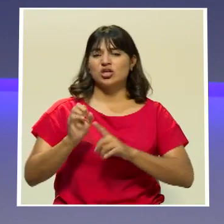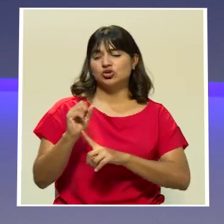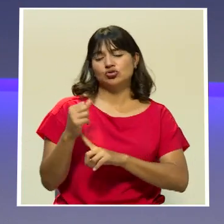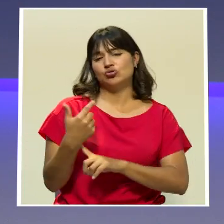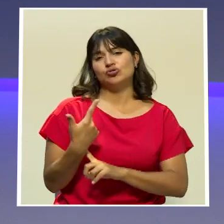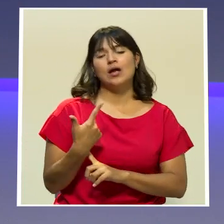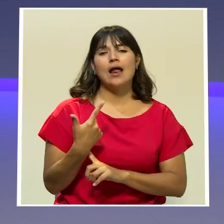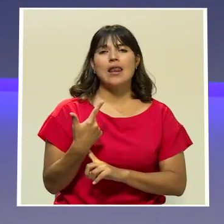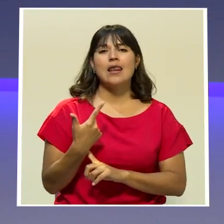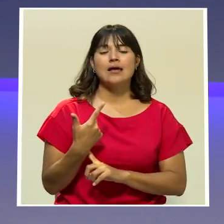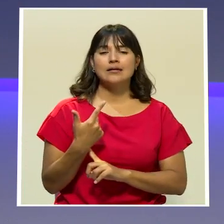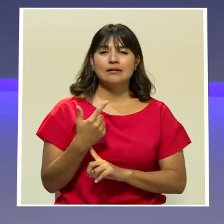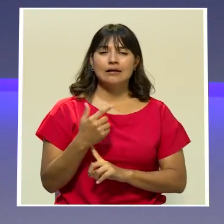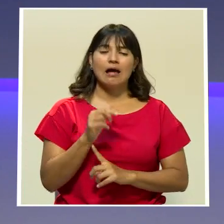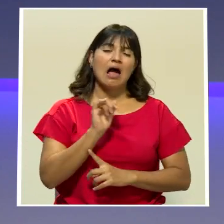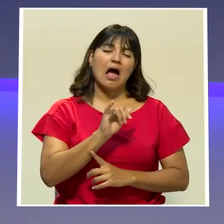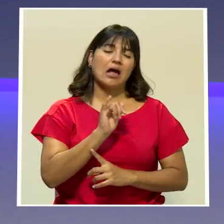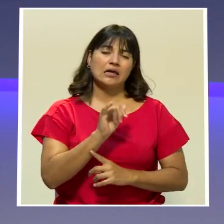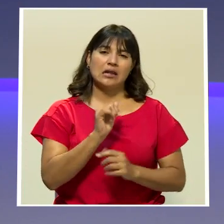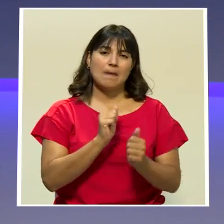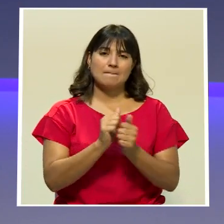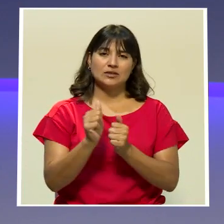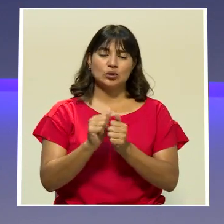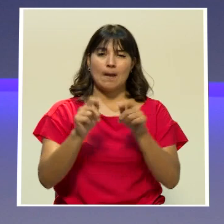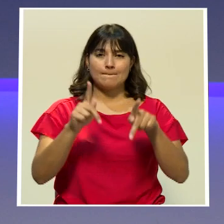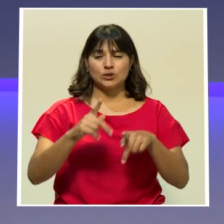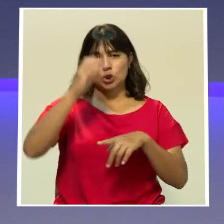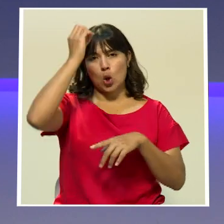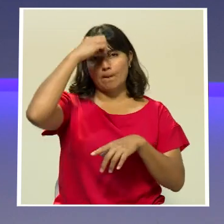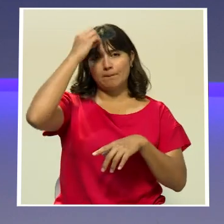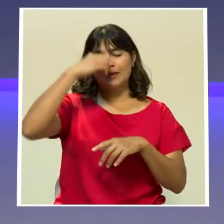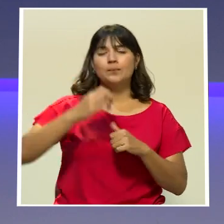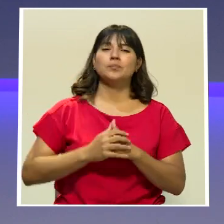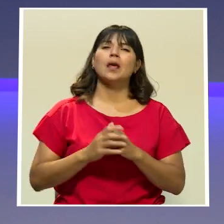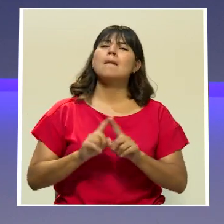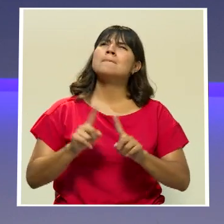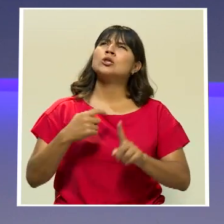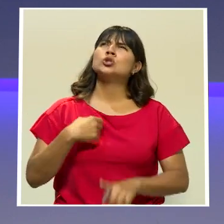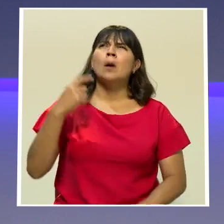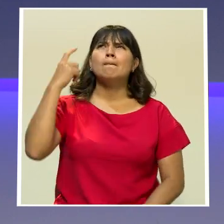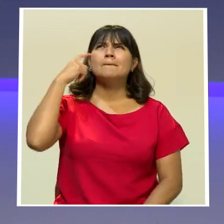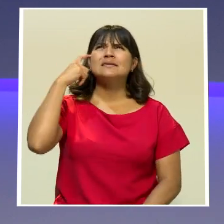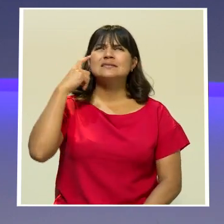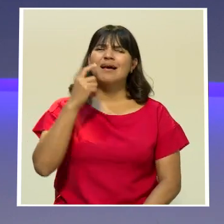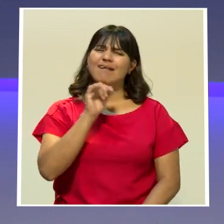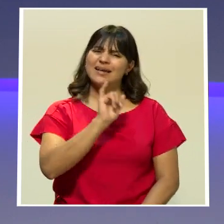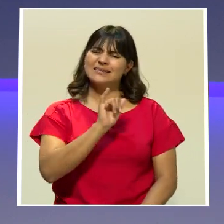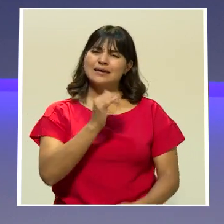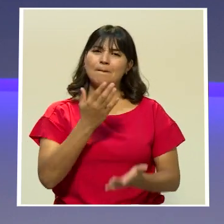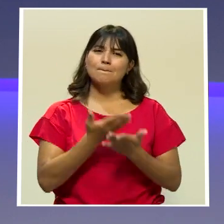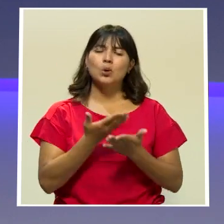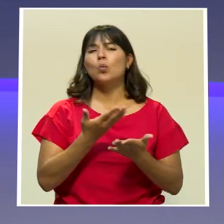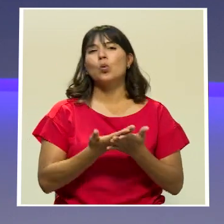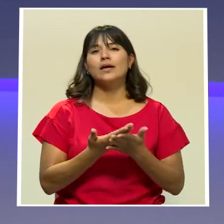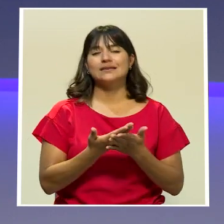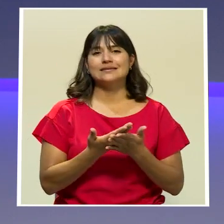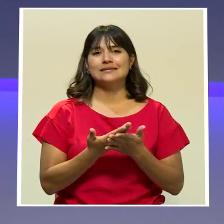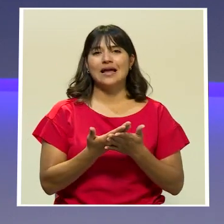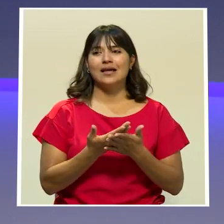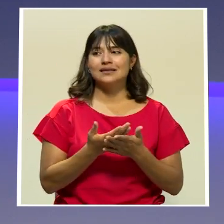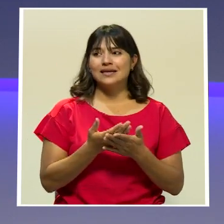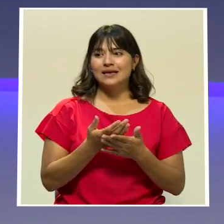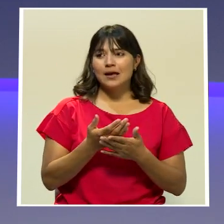básicamente el lugar en donde muchas de estas cosas se discuten. Pero pensaba, este tipo de propuestas son un